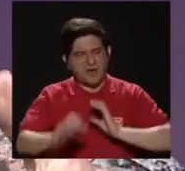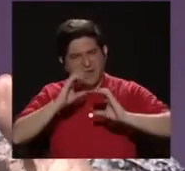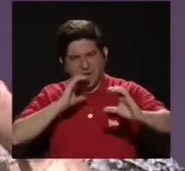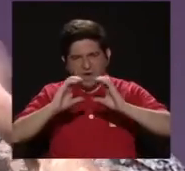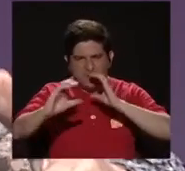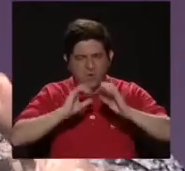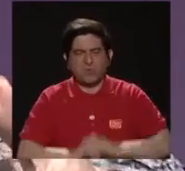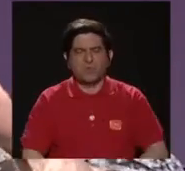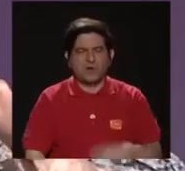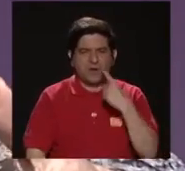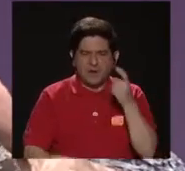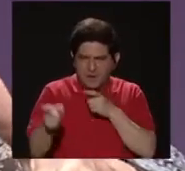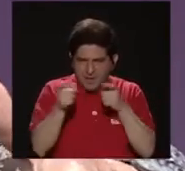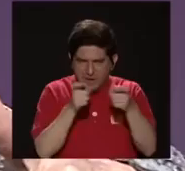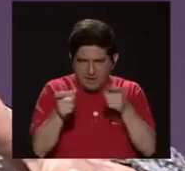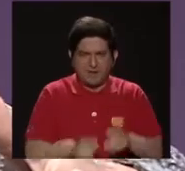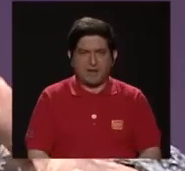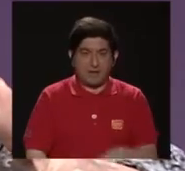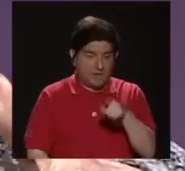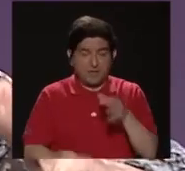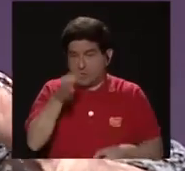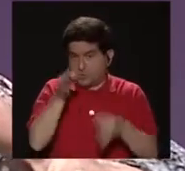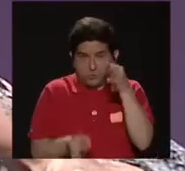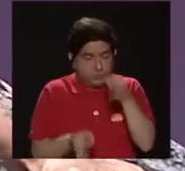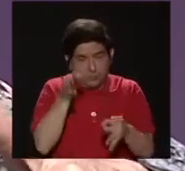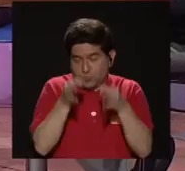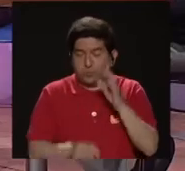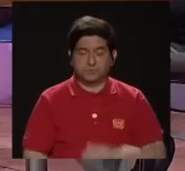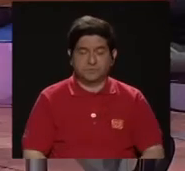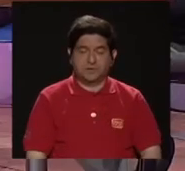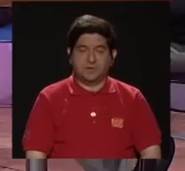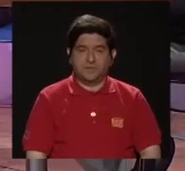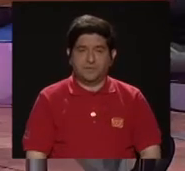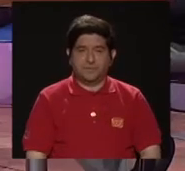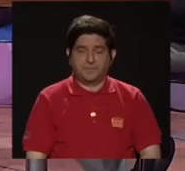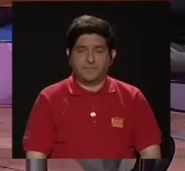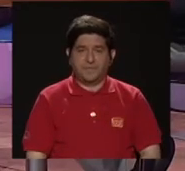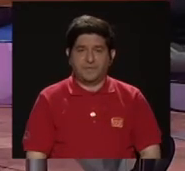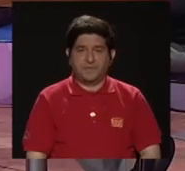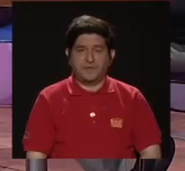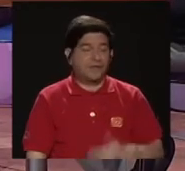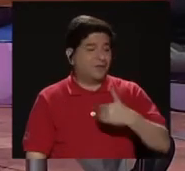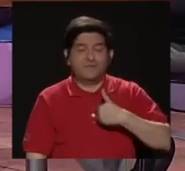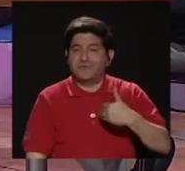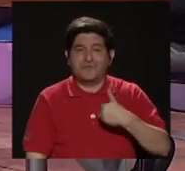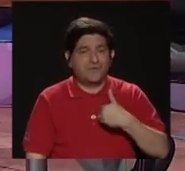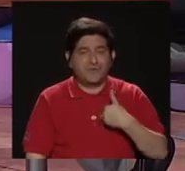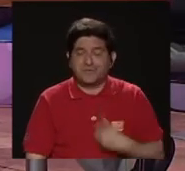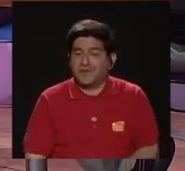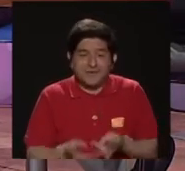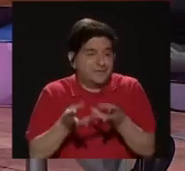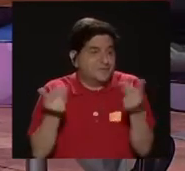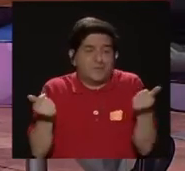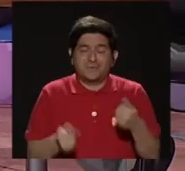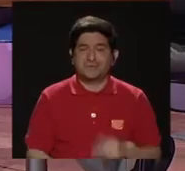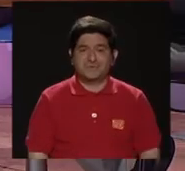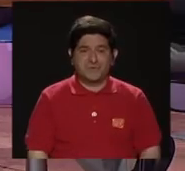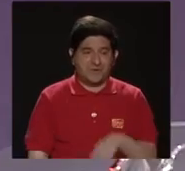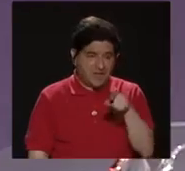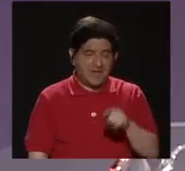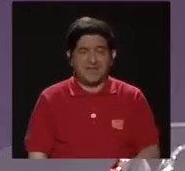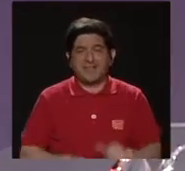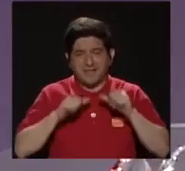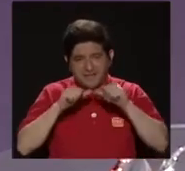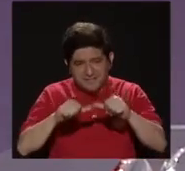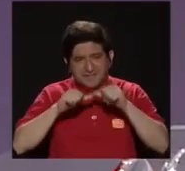del patriarcado. Es una acusación injusta, sí, porque no han tenido más remedio que ser esas ruedas